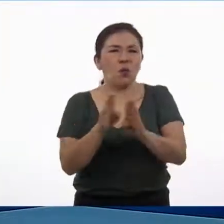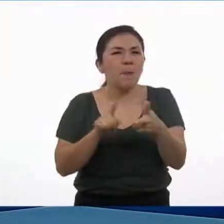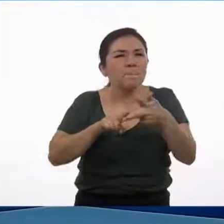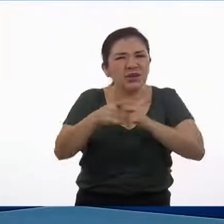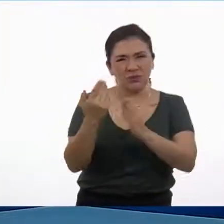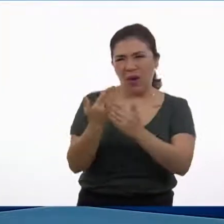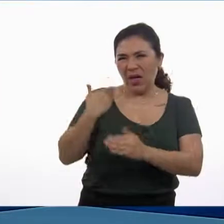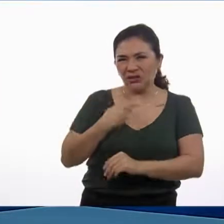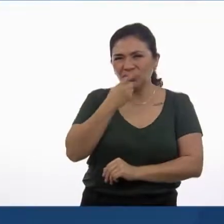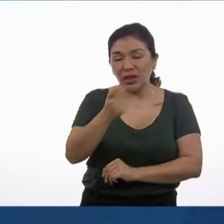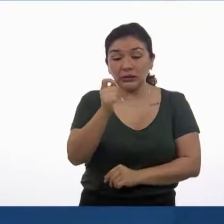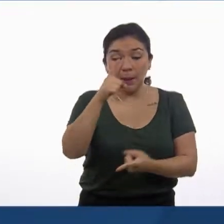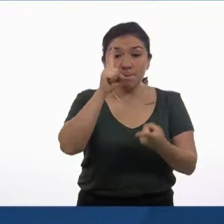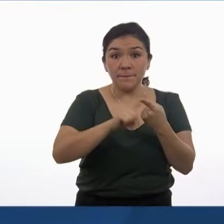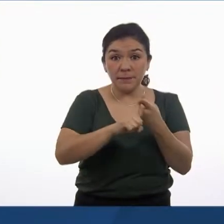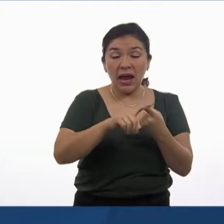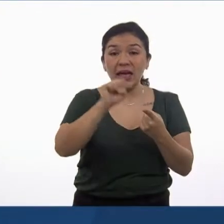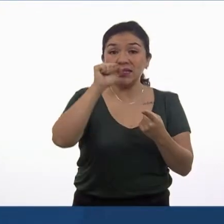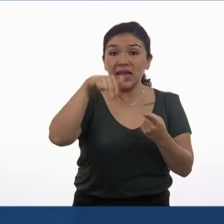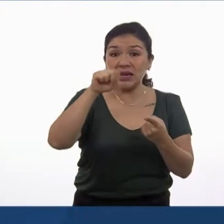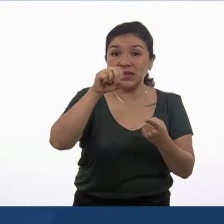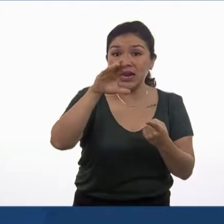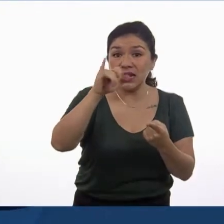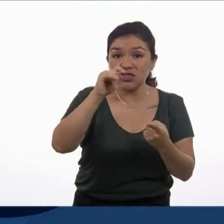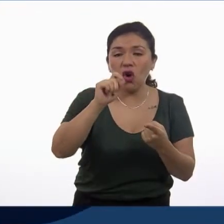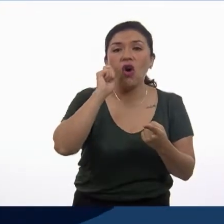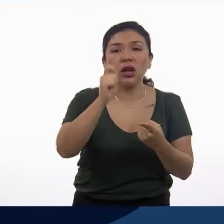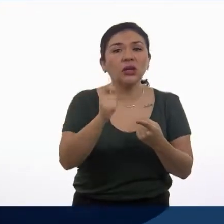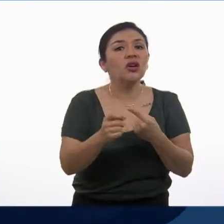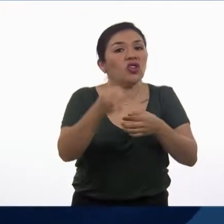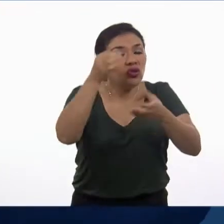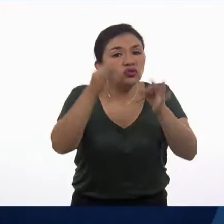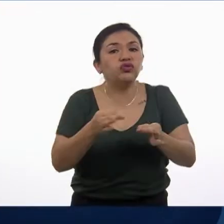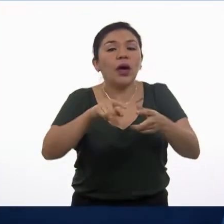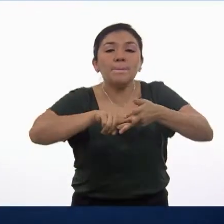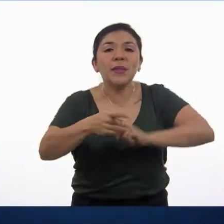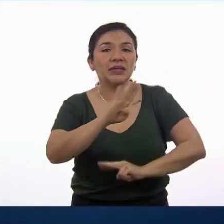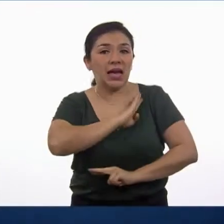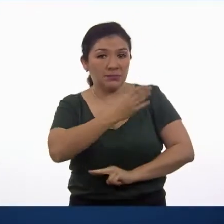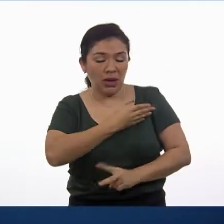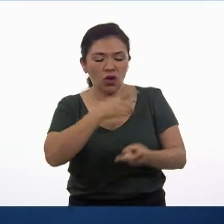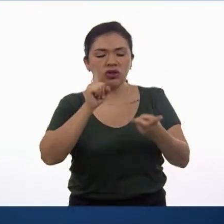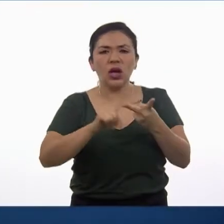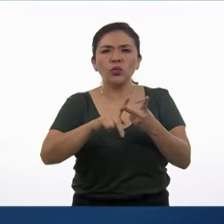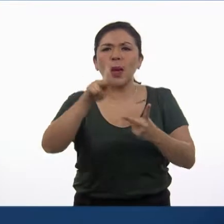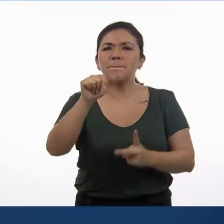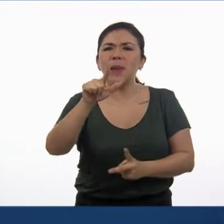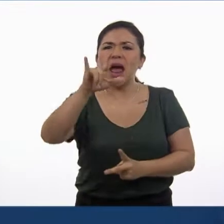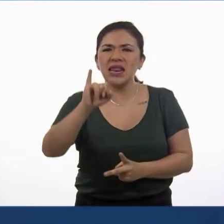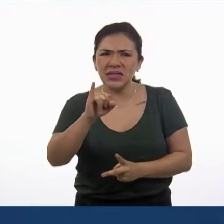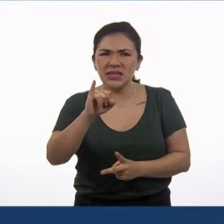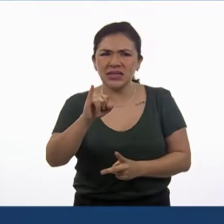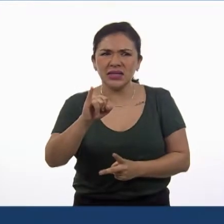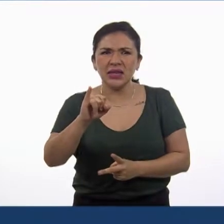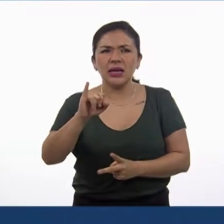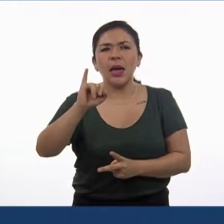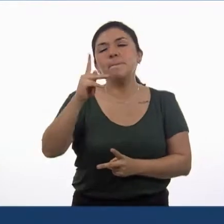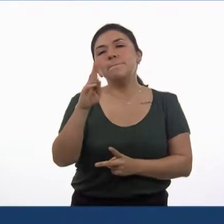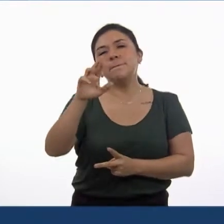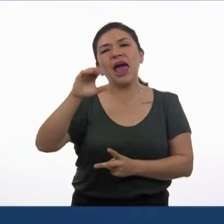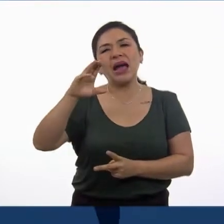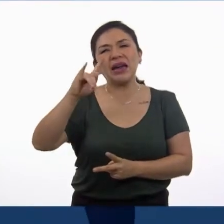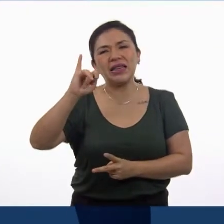principio. La primera, el sánscrito, que es la raíz del español, y la segunda, el Pali y Prákrito,